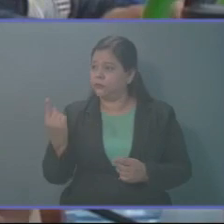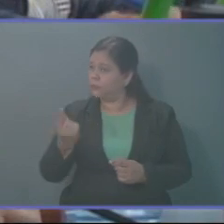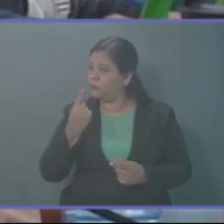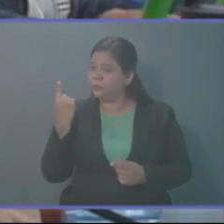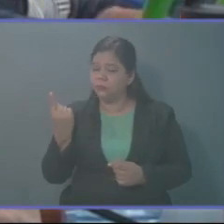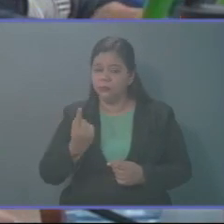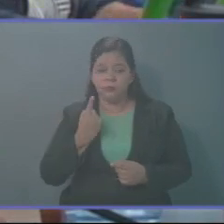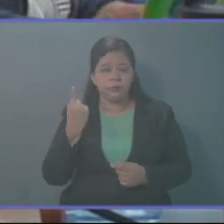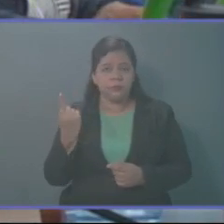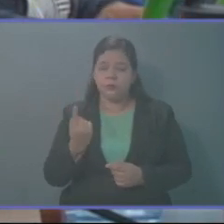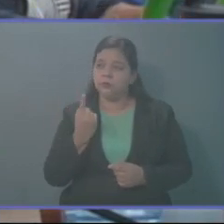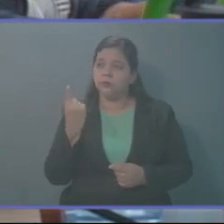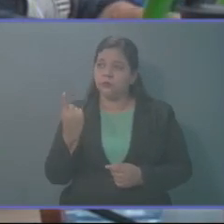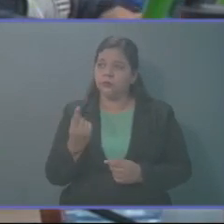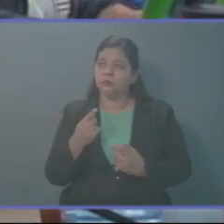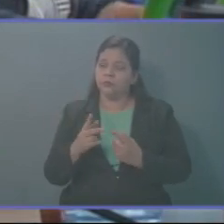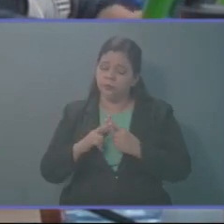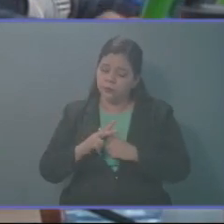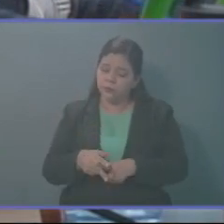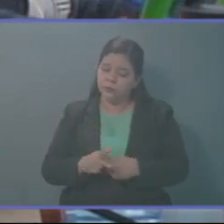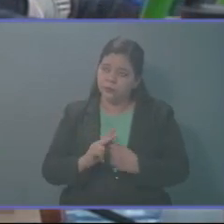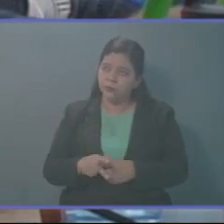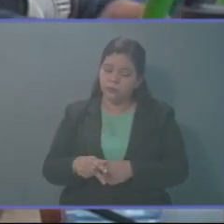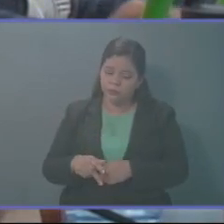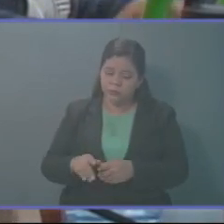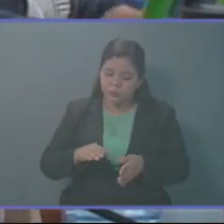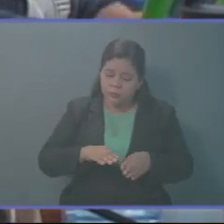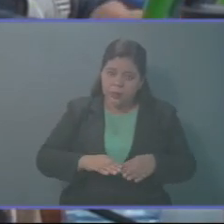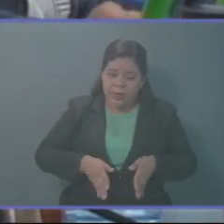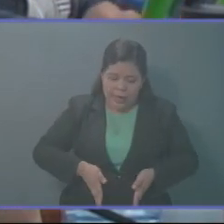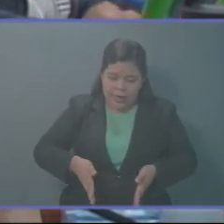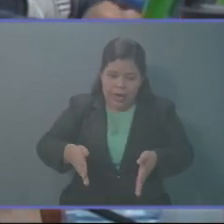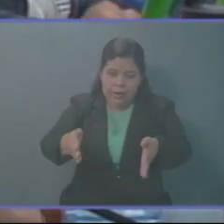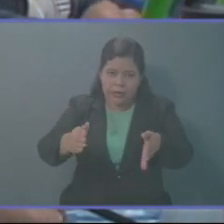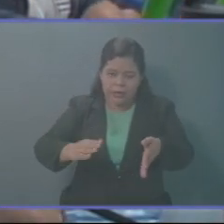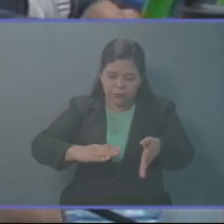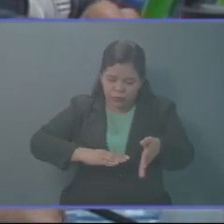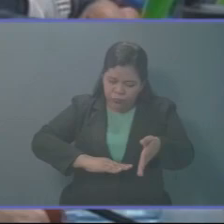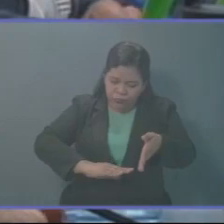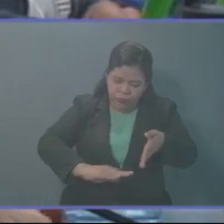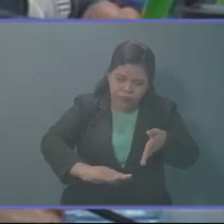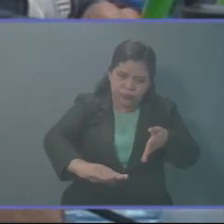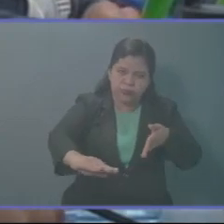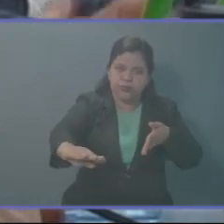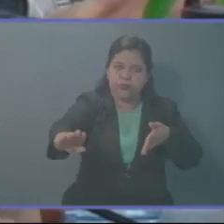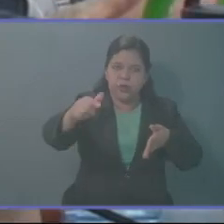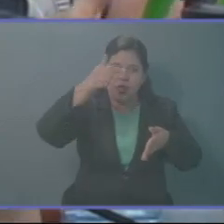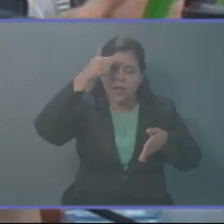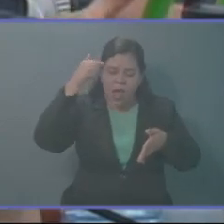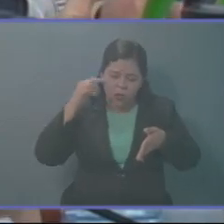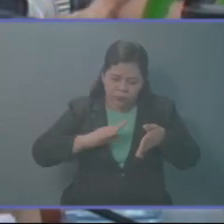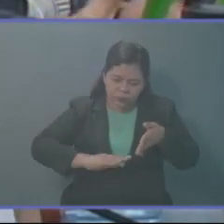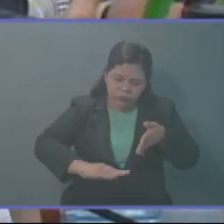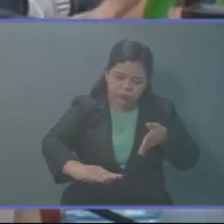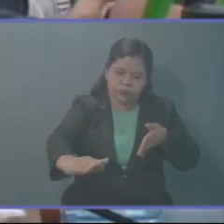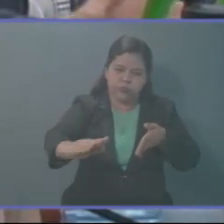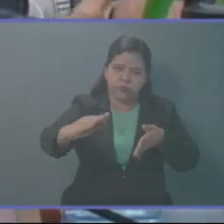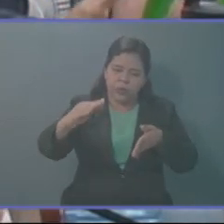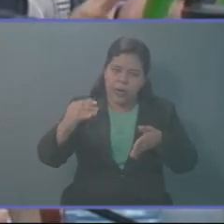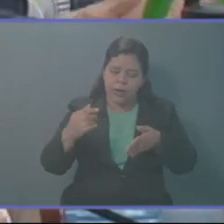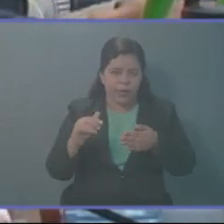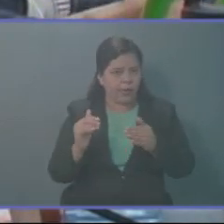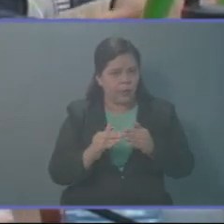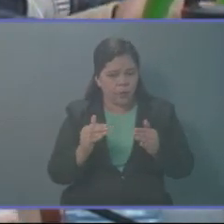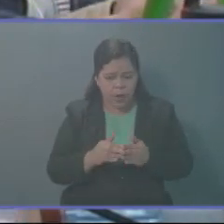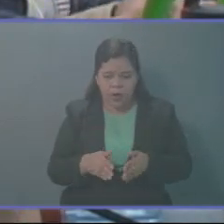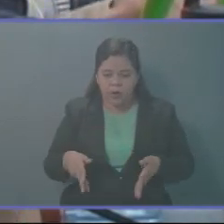el hecho del mantenimiento de la carpeta asfáltica, sino que también el chapeado y la limpieza